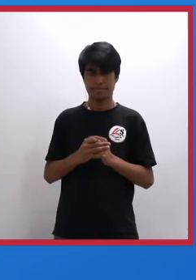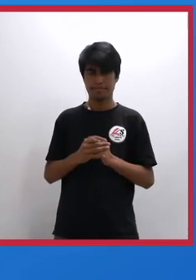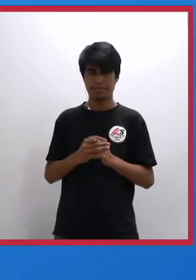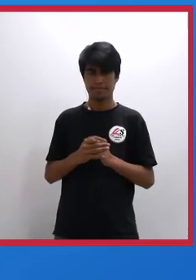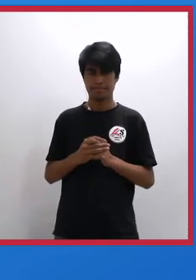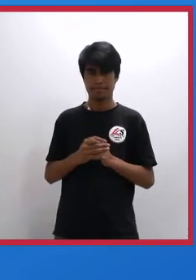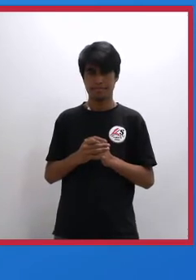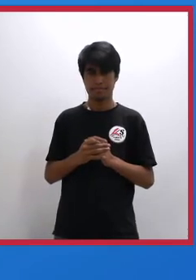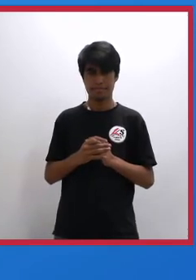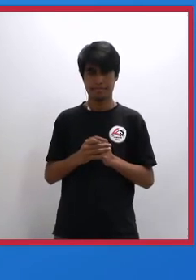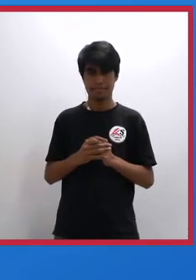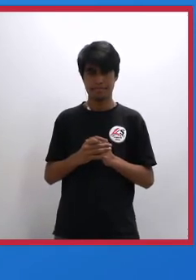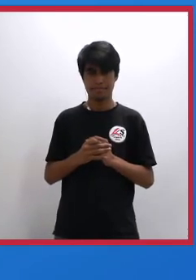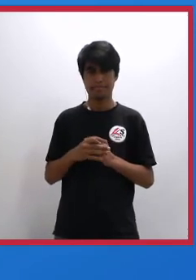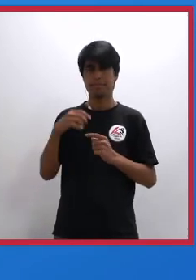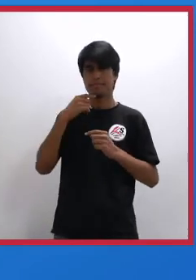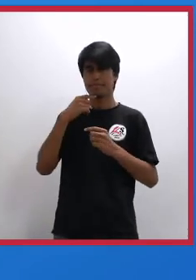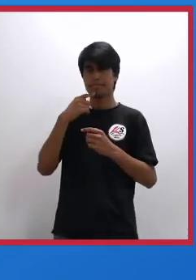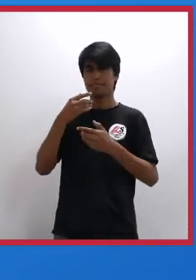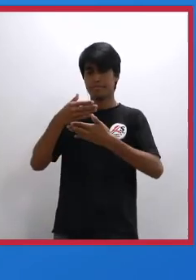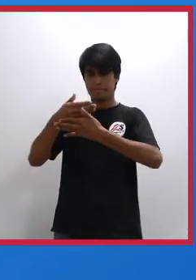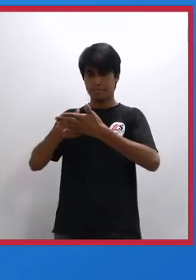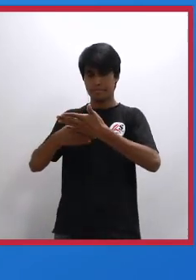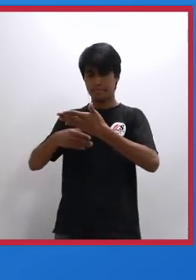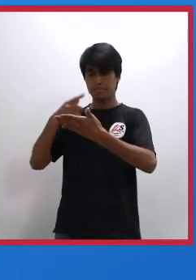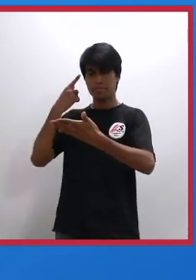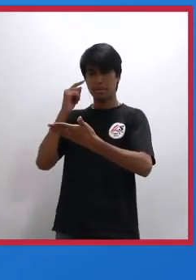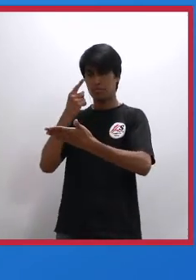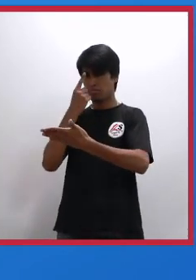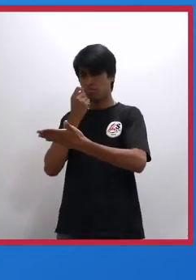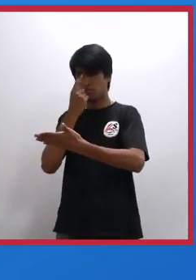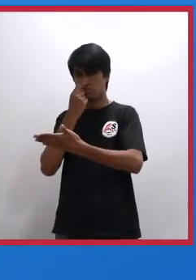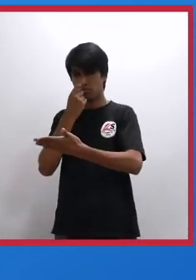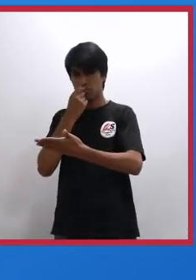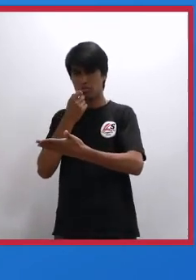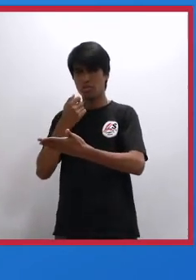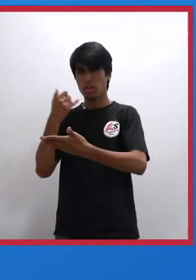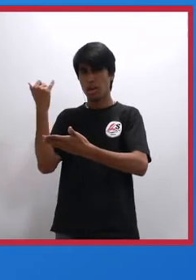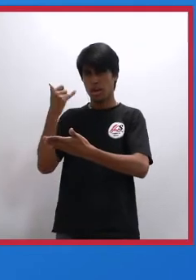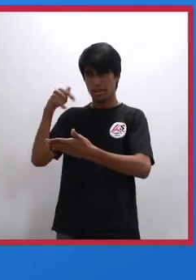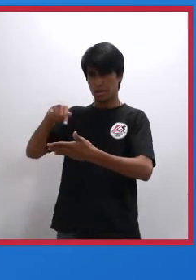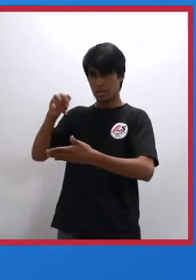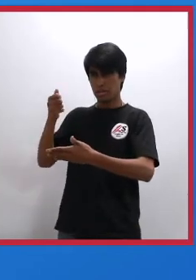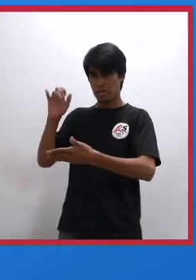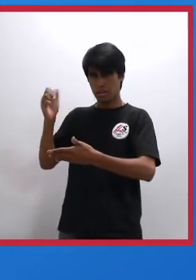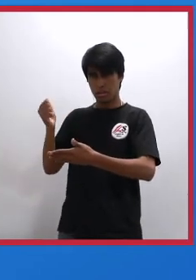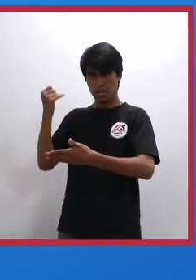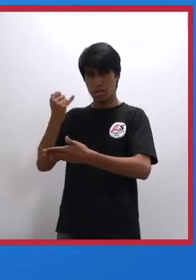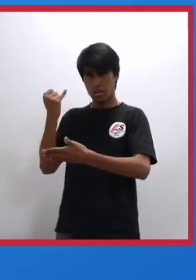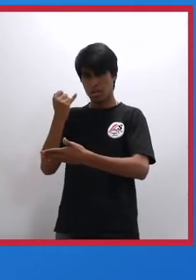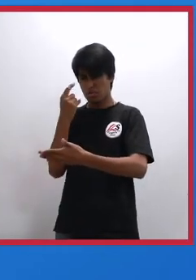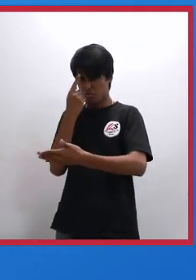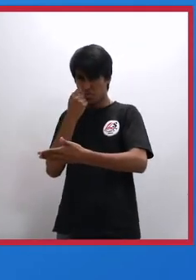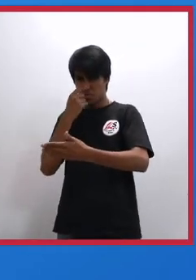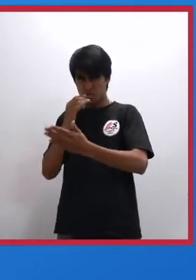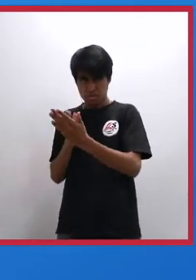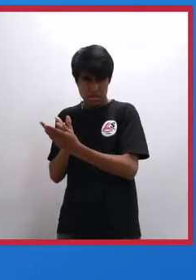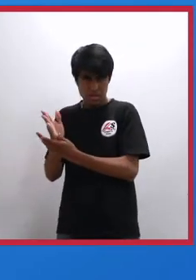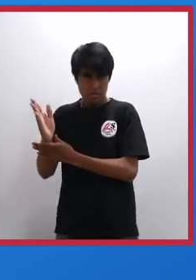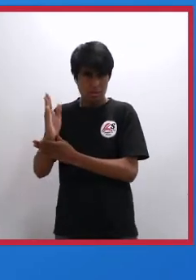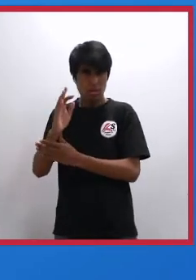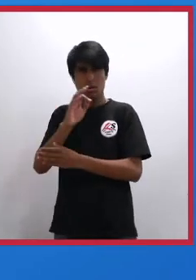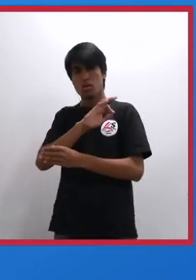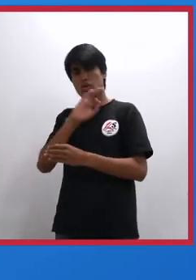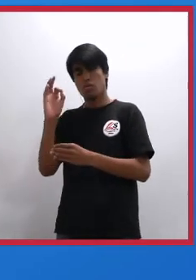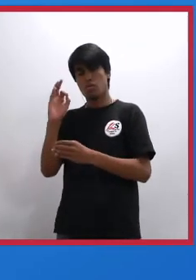tiene alguna recomendación sobre la periodicidad de análisis? Es decir, ¿cada cuánto tiempo